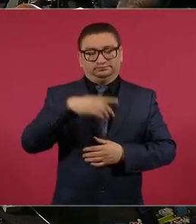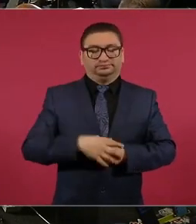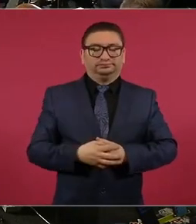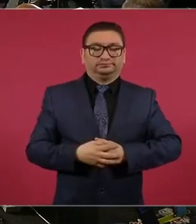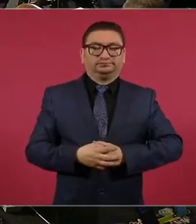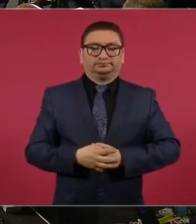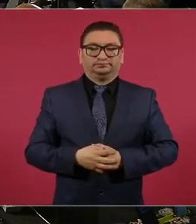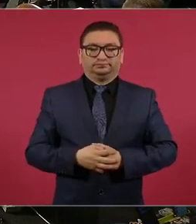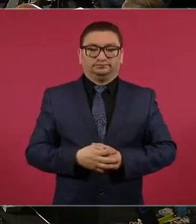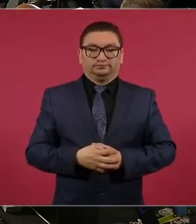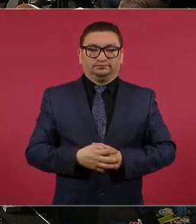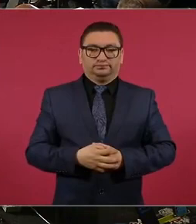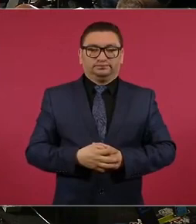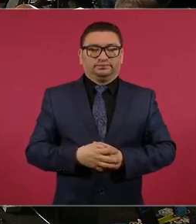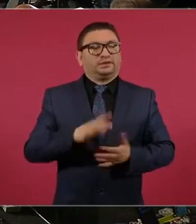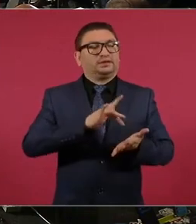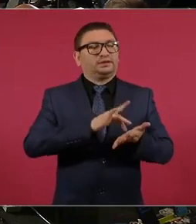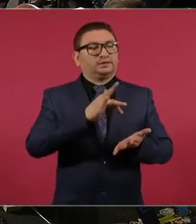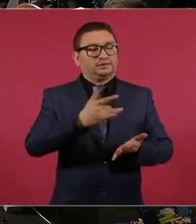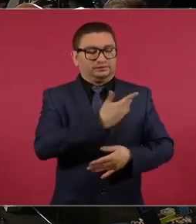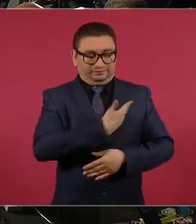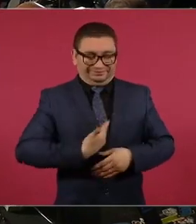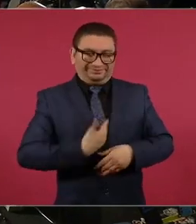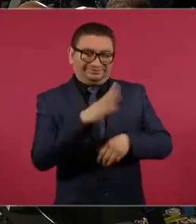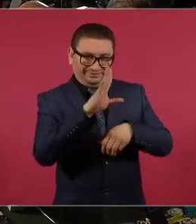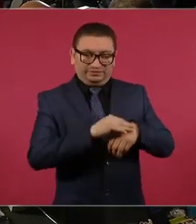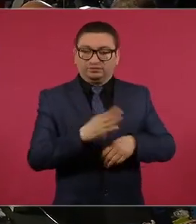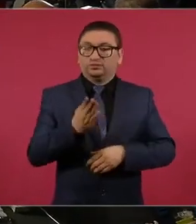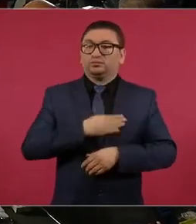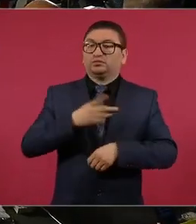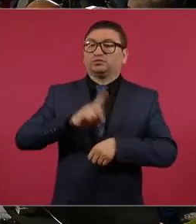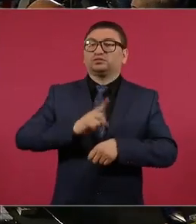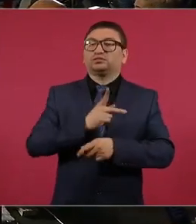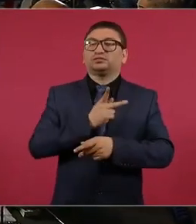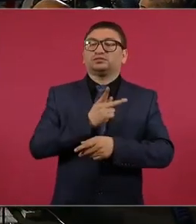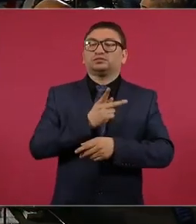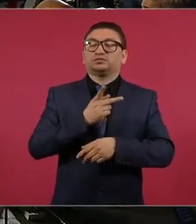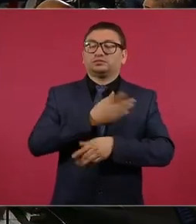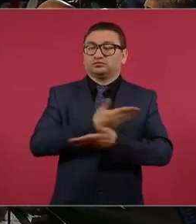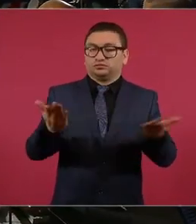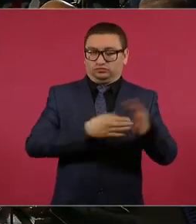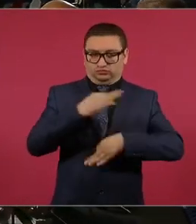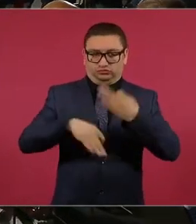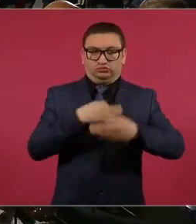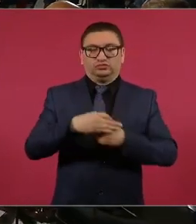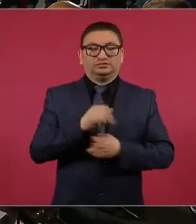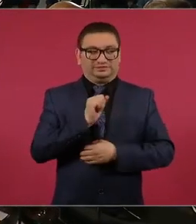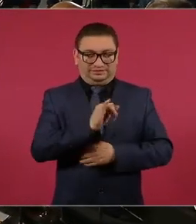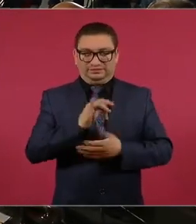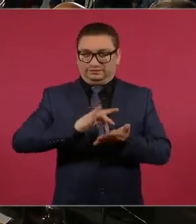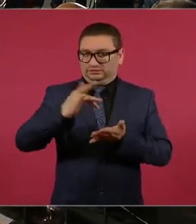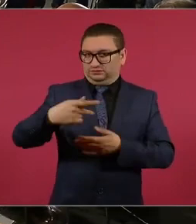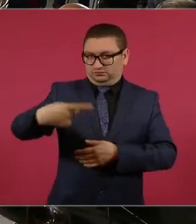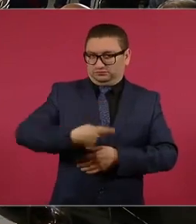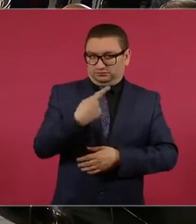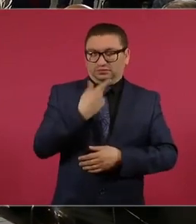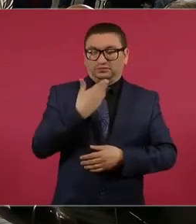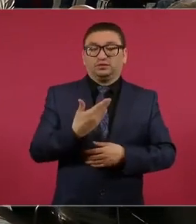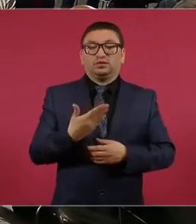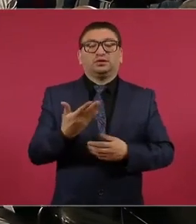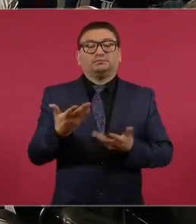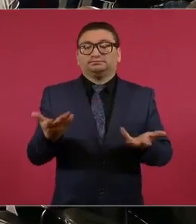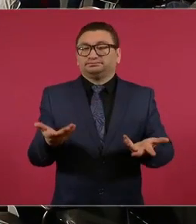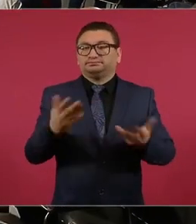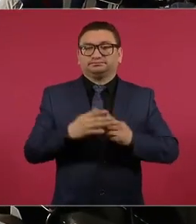experto gracias con su permiso Presidente buenos días todas y todos a ver sí muchas gracias por la pregunta en cuanto